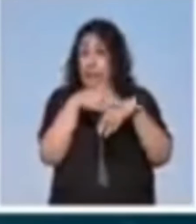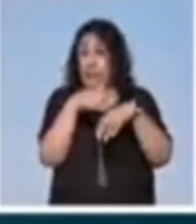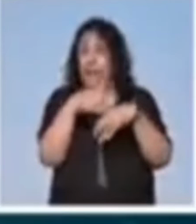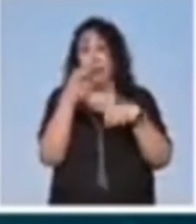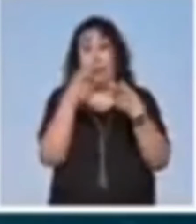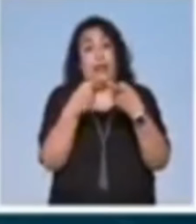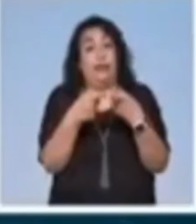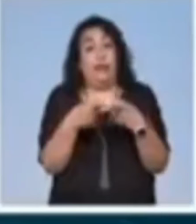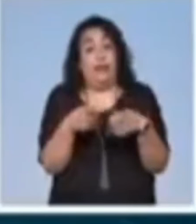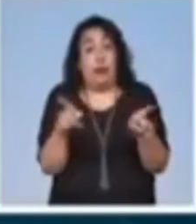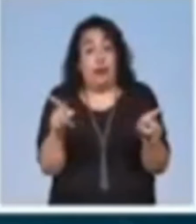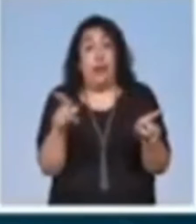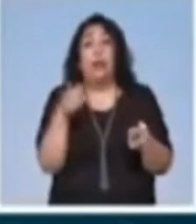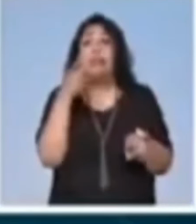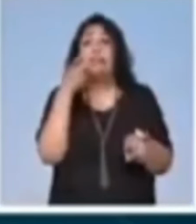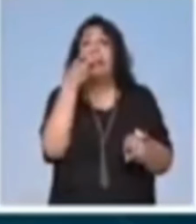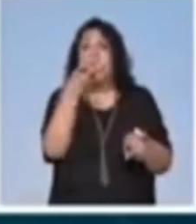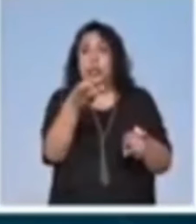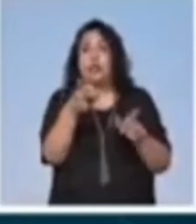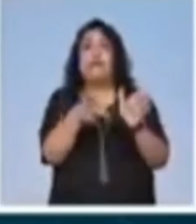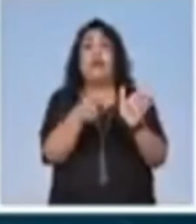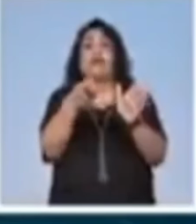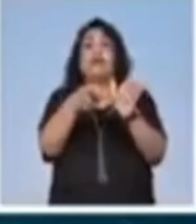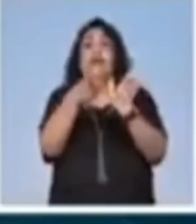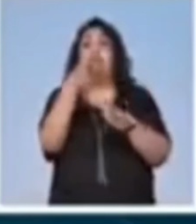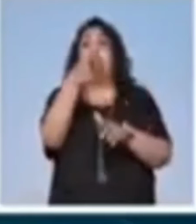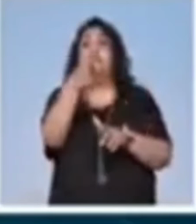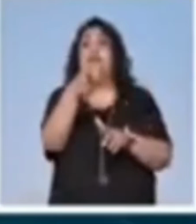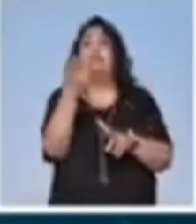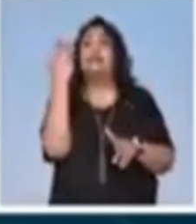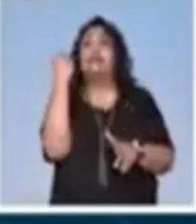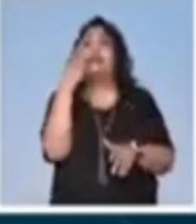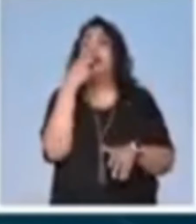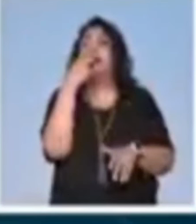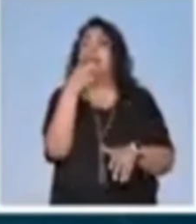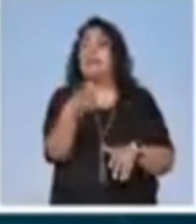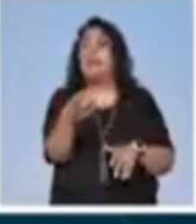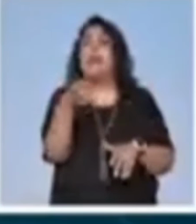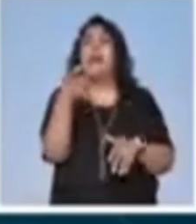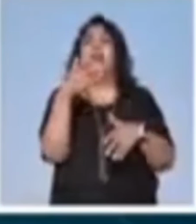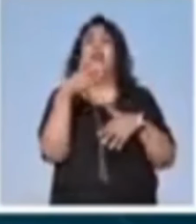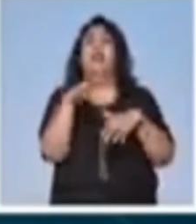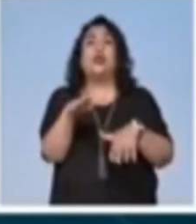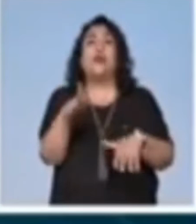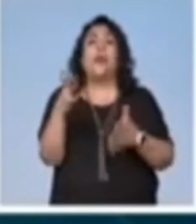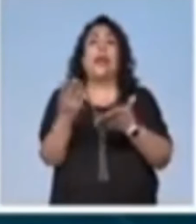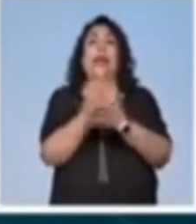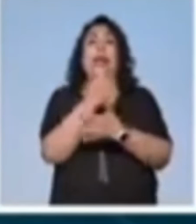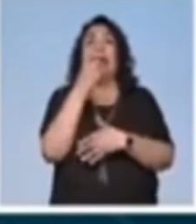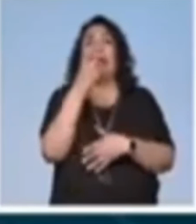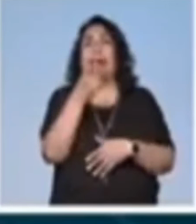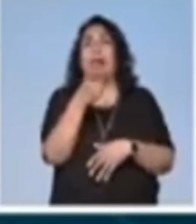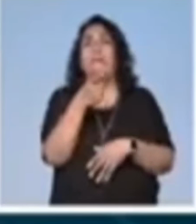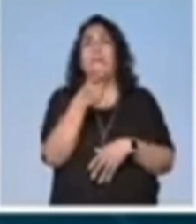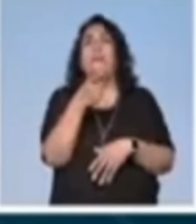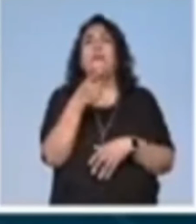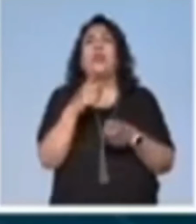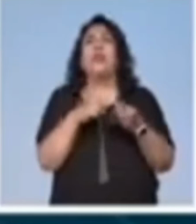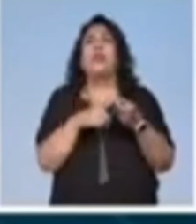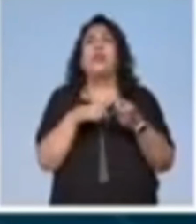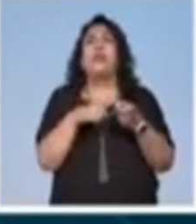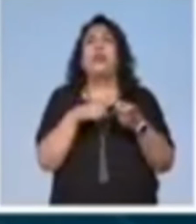otra cosa, que es los casos que han pasado. El caso que comentaba anteriormente sobre la obra que gana en